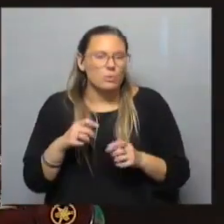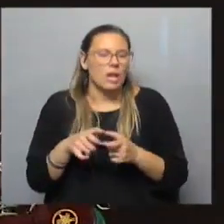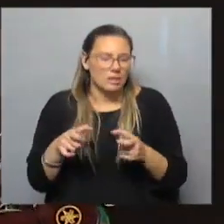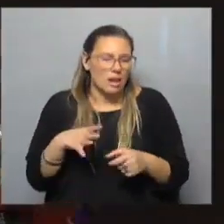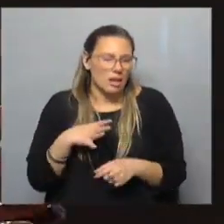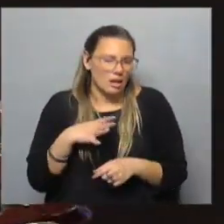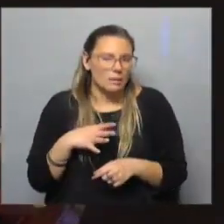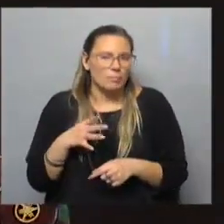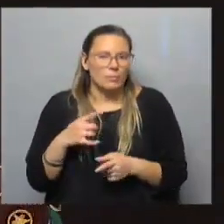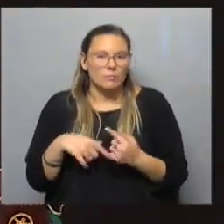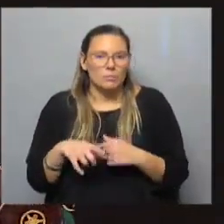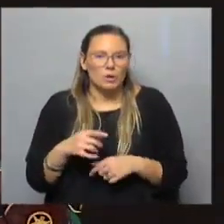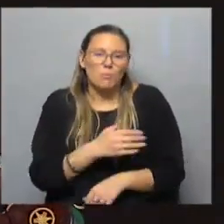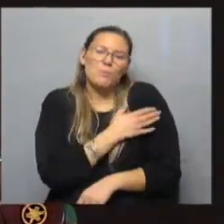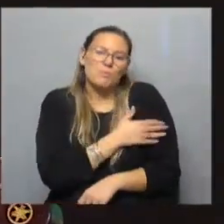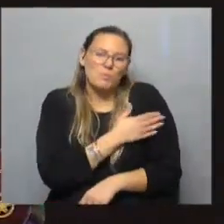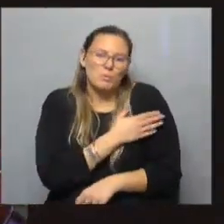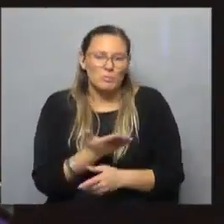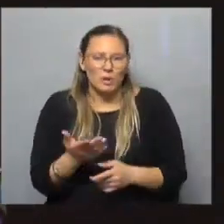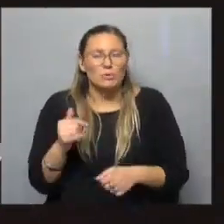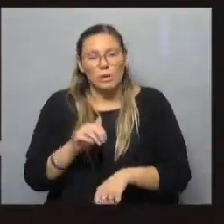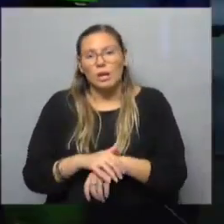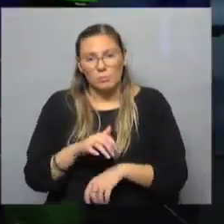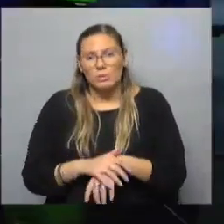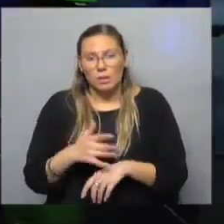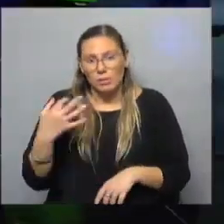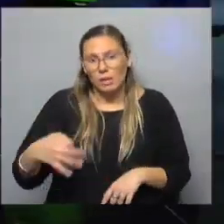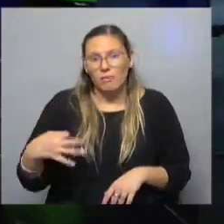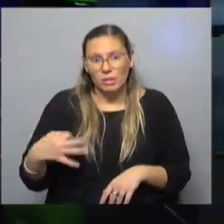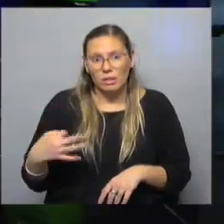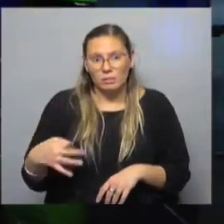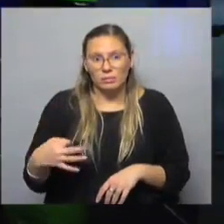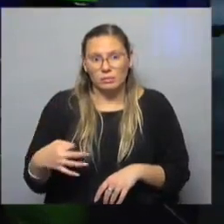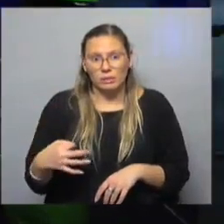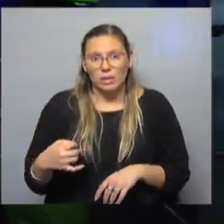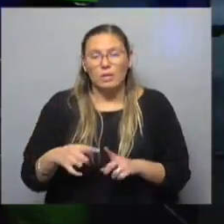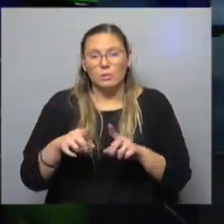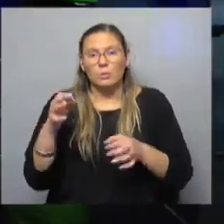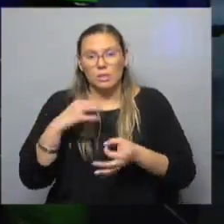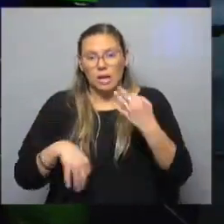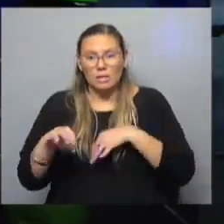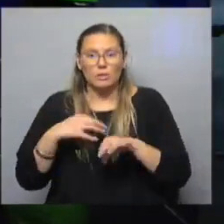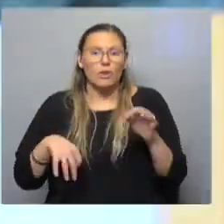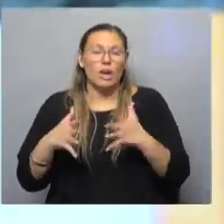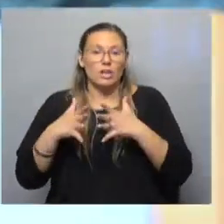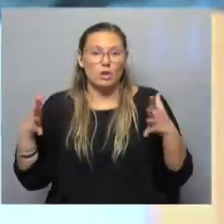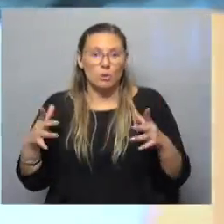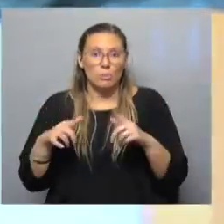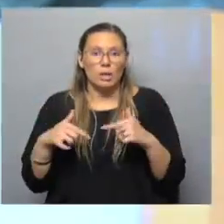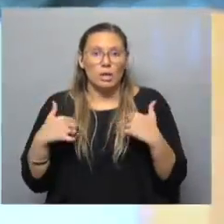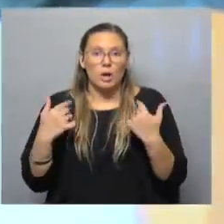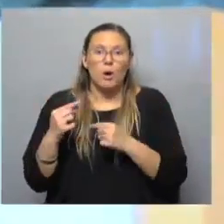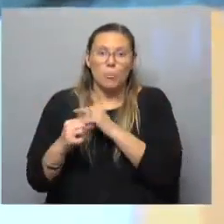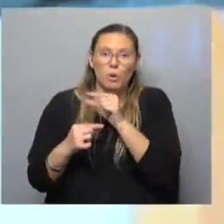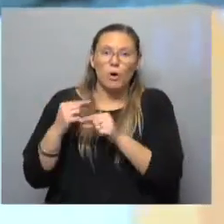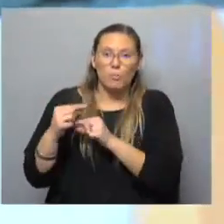y nada, es como un mimo ahí. Es una gran responsabilidad, es eso, porque nada, es un teatro enorme. Nosotros venimos de a